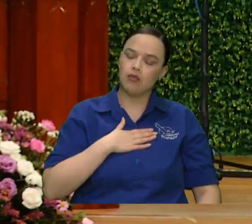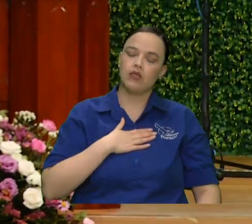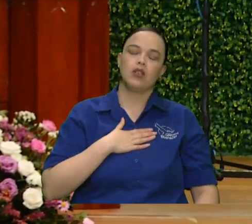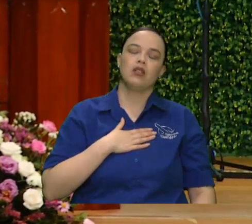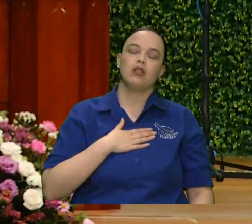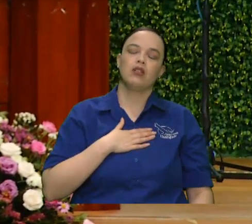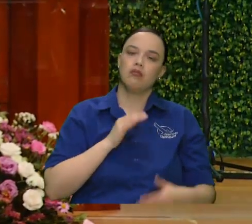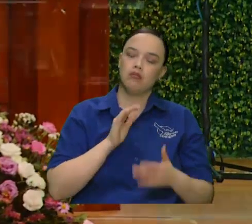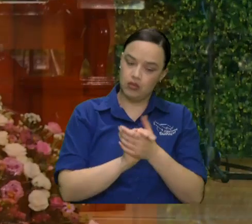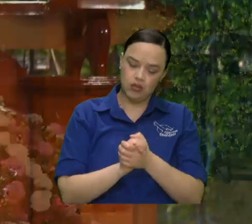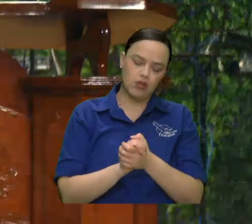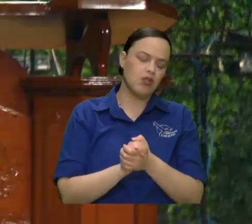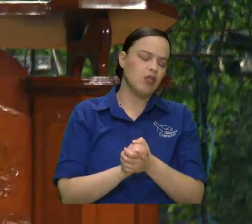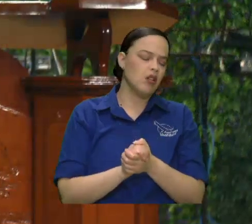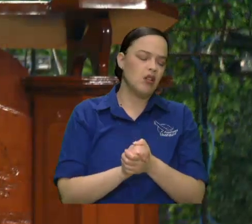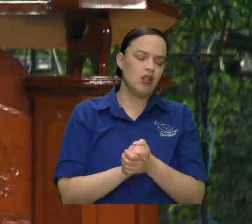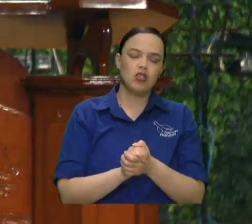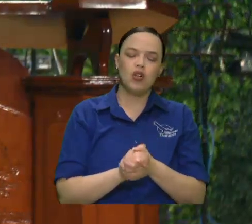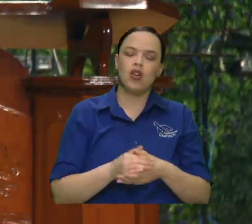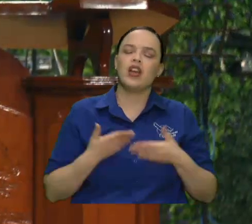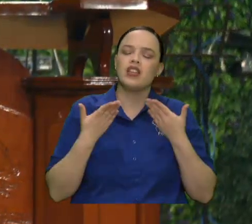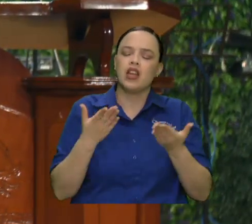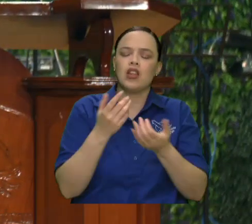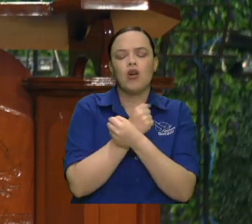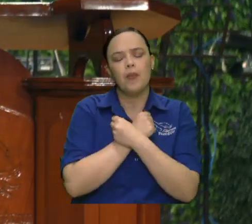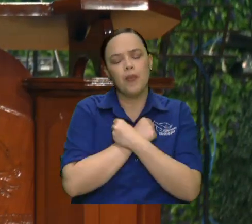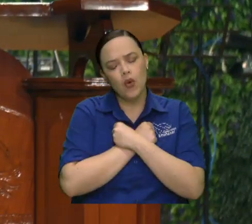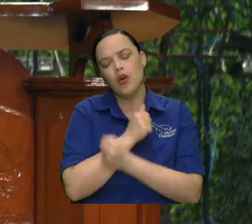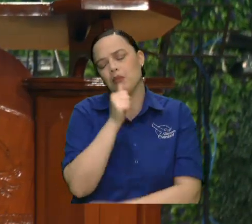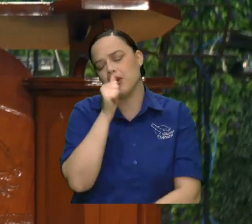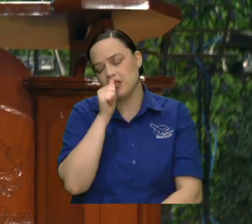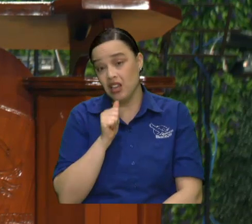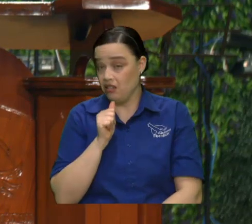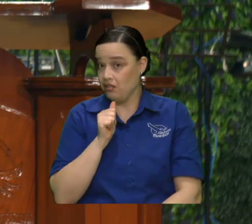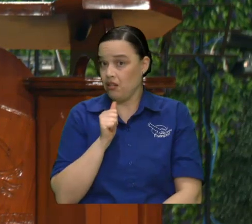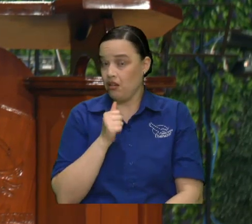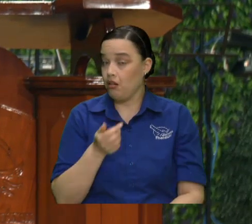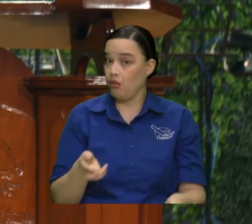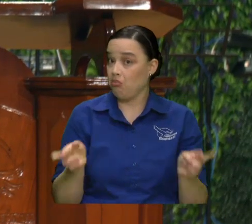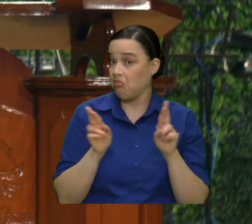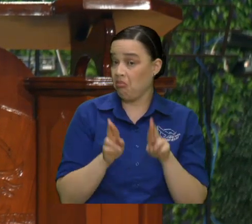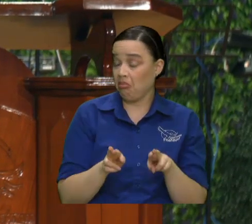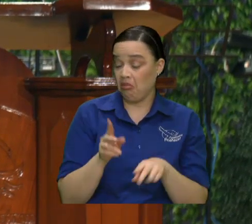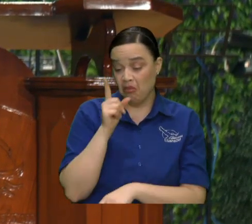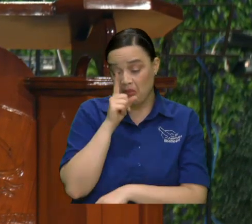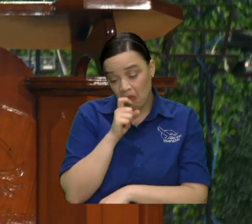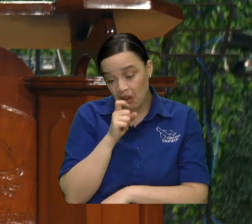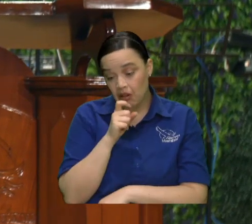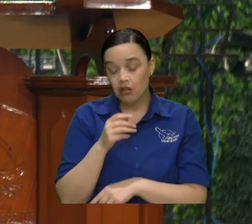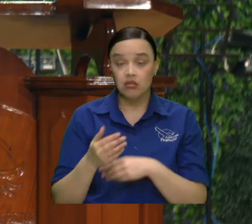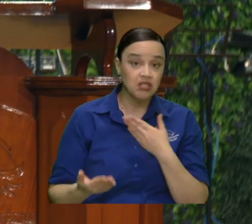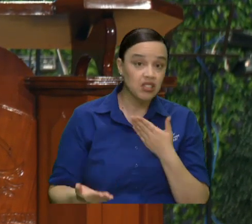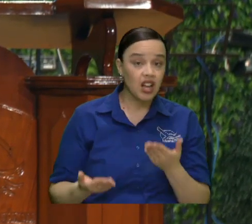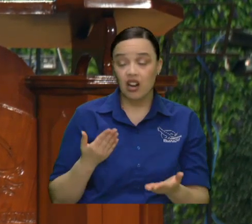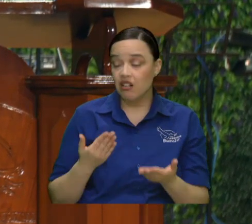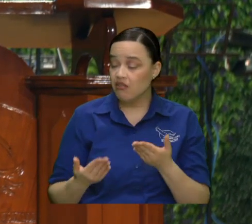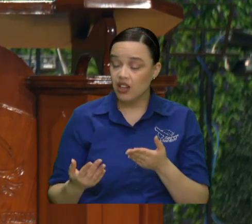sembrado paciencia y no ves resultado seguramente tus enemigos han llegado a devastar tu